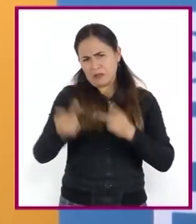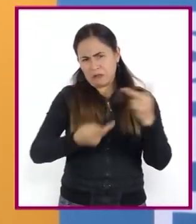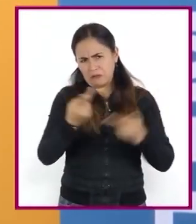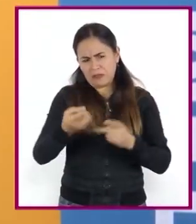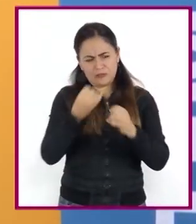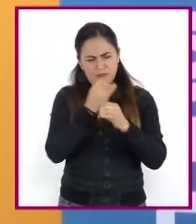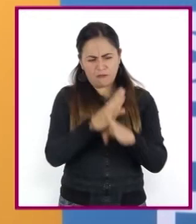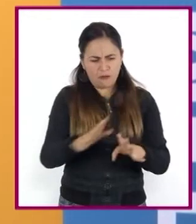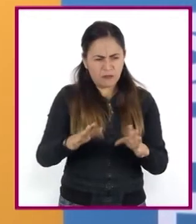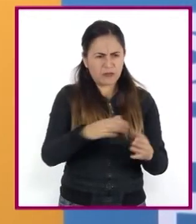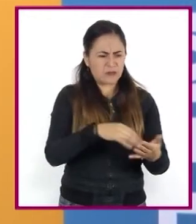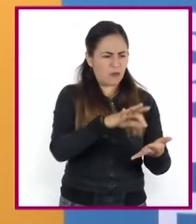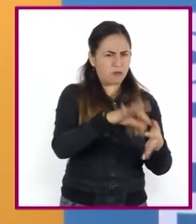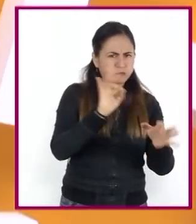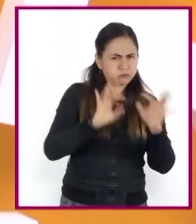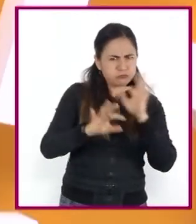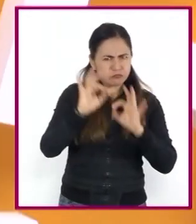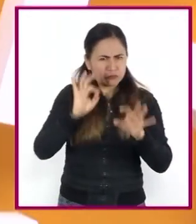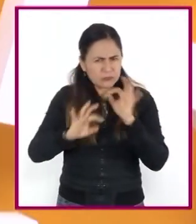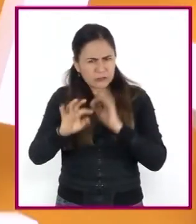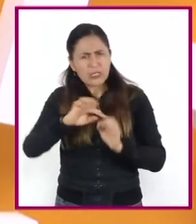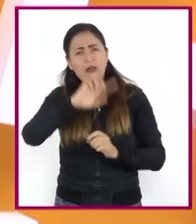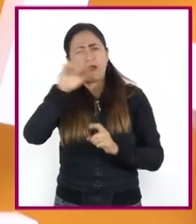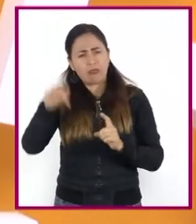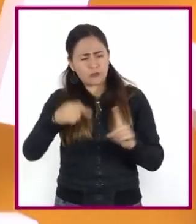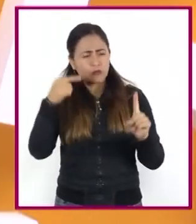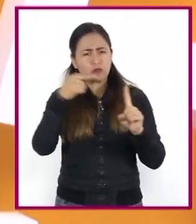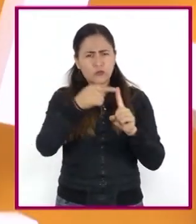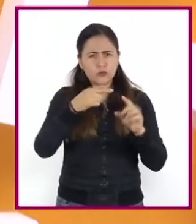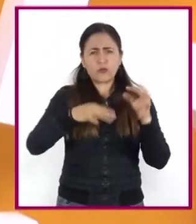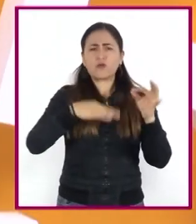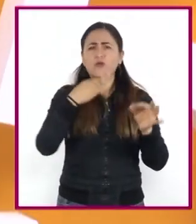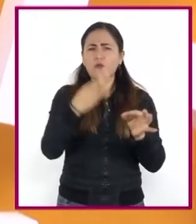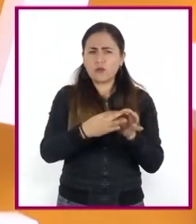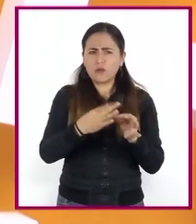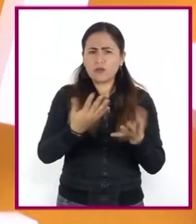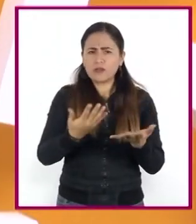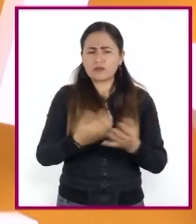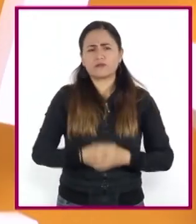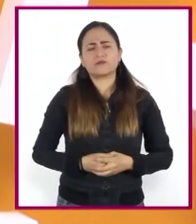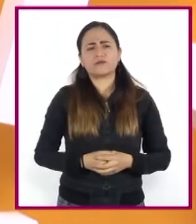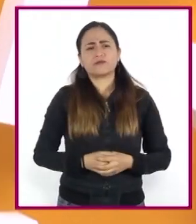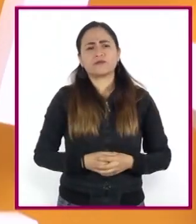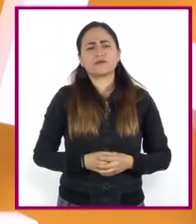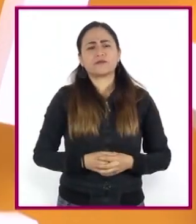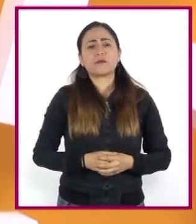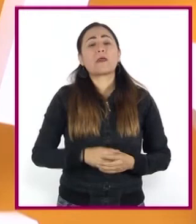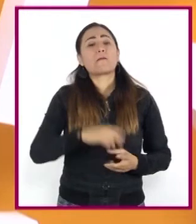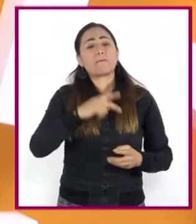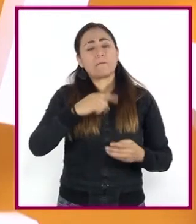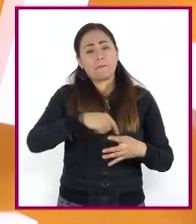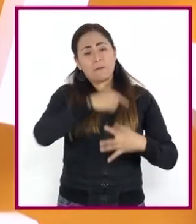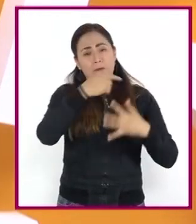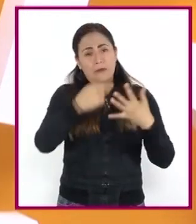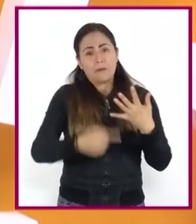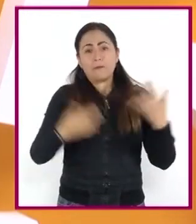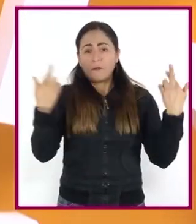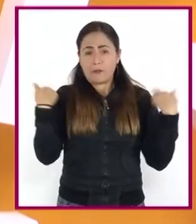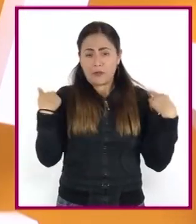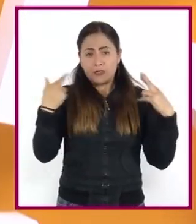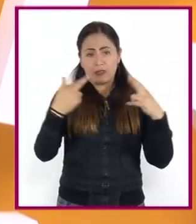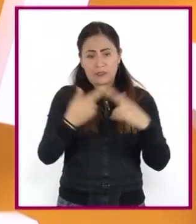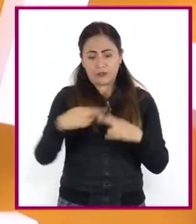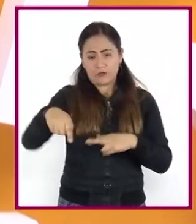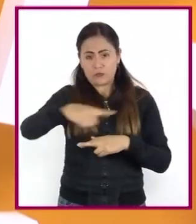información y cumplir con el propósito? En este caso, las preguntas que el equipo de docentes